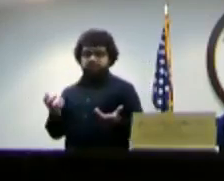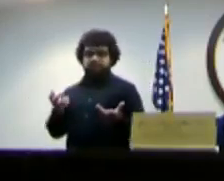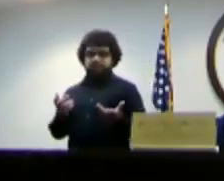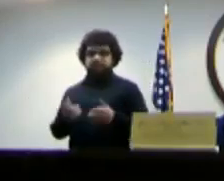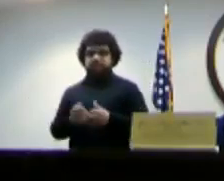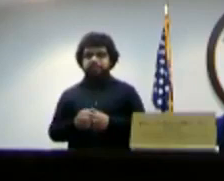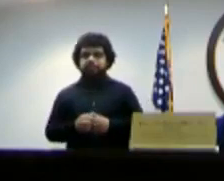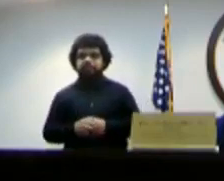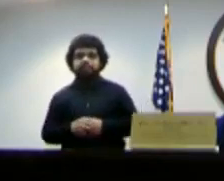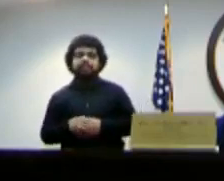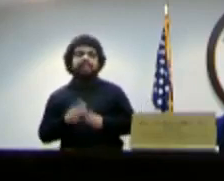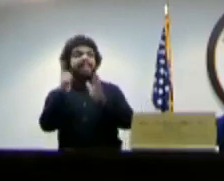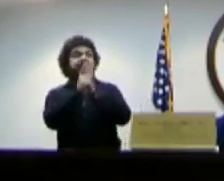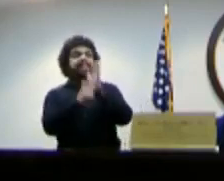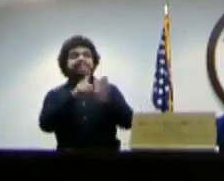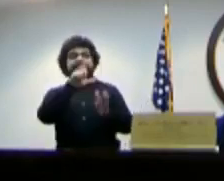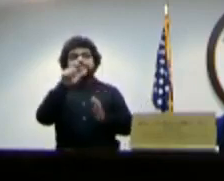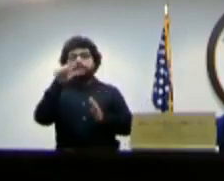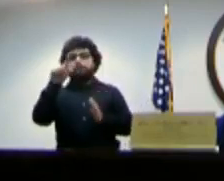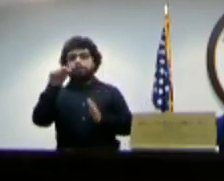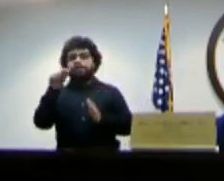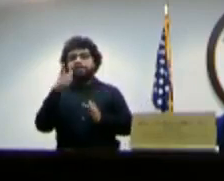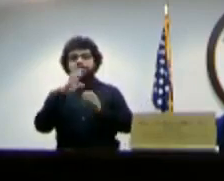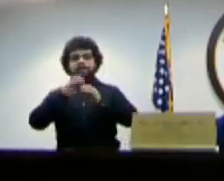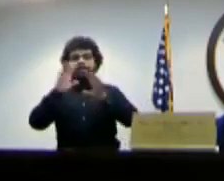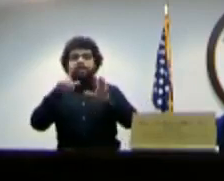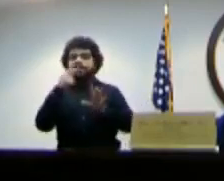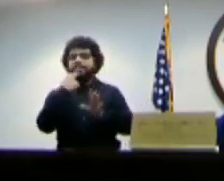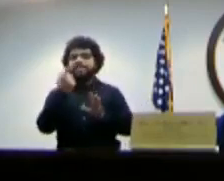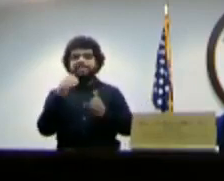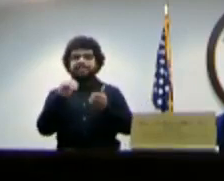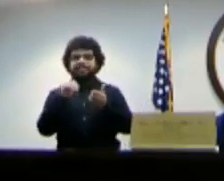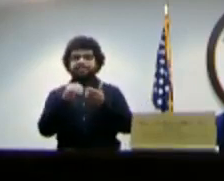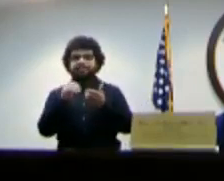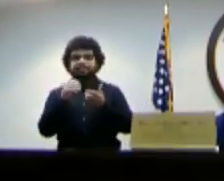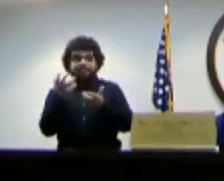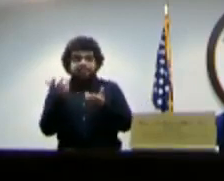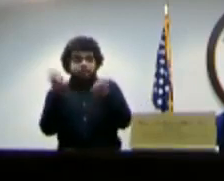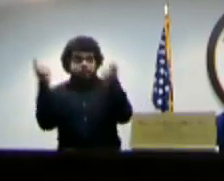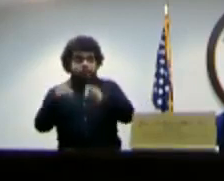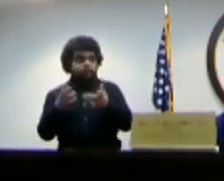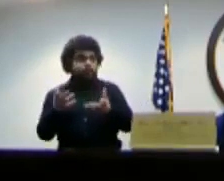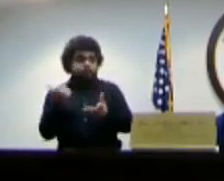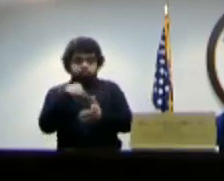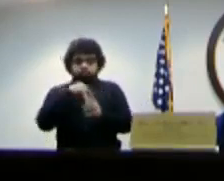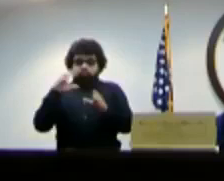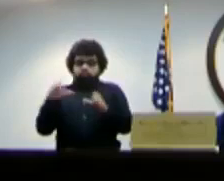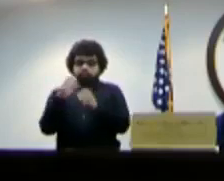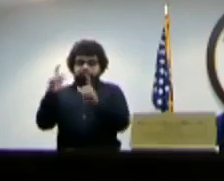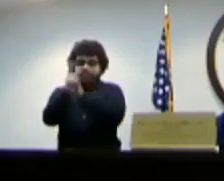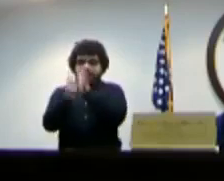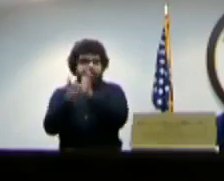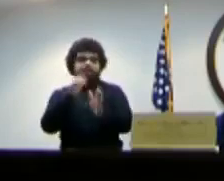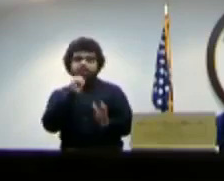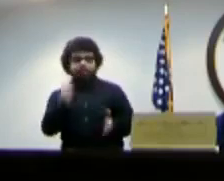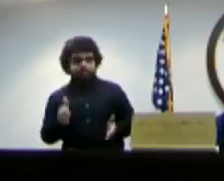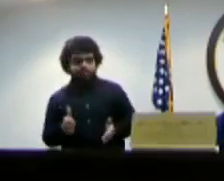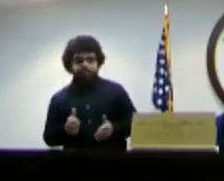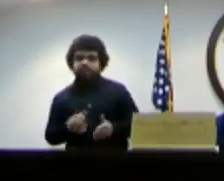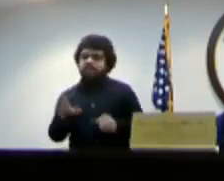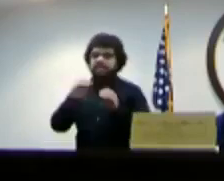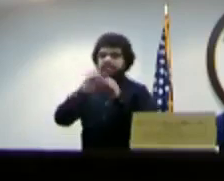120 es bien clara y especifica lo que va a pasar en generación. Claro, no soy yo el que la hizo. Que lo van a está ahí, a privatizar. Está